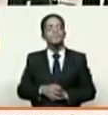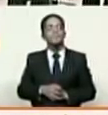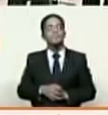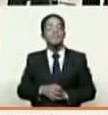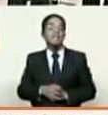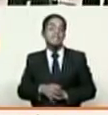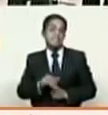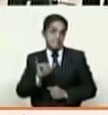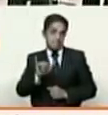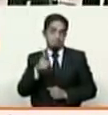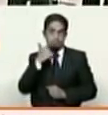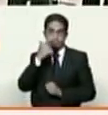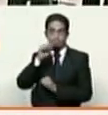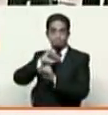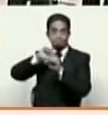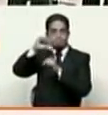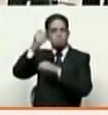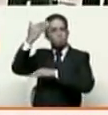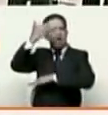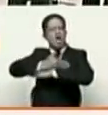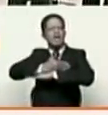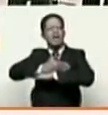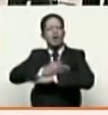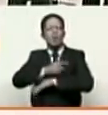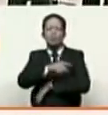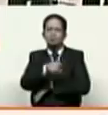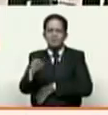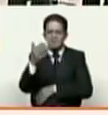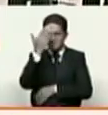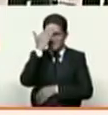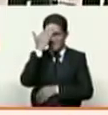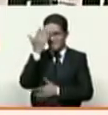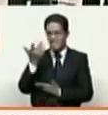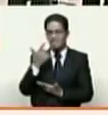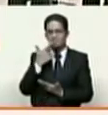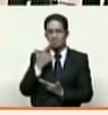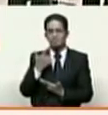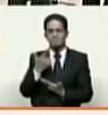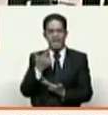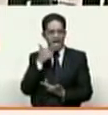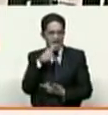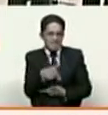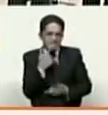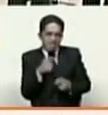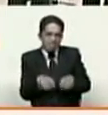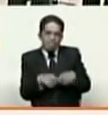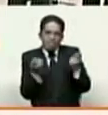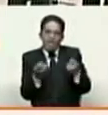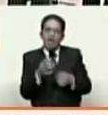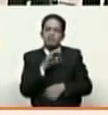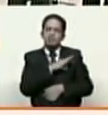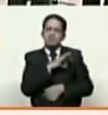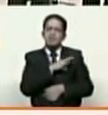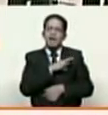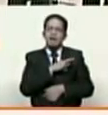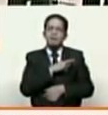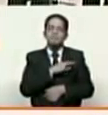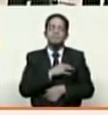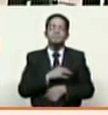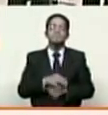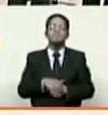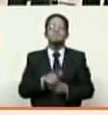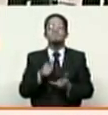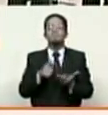bloqueo criminal que, como ustedes bien saben, ha creado profundas heridas sociales en nuestra población, en el área de